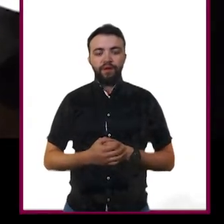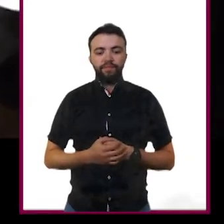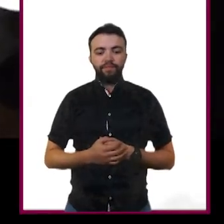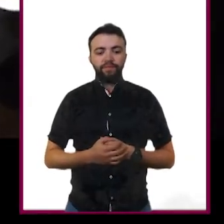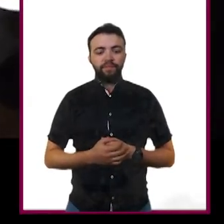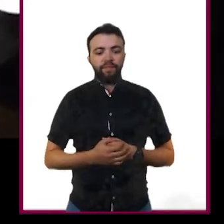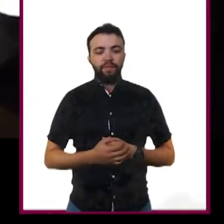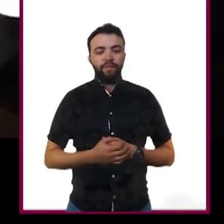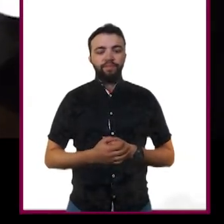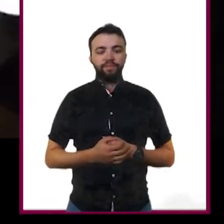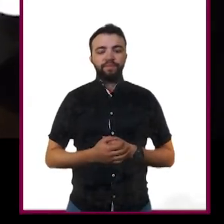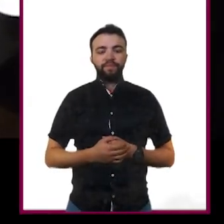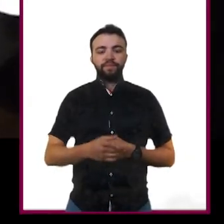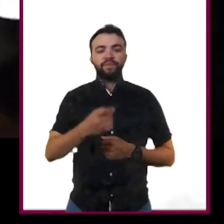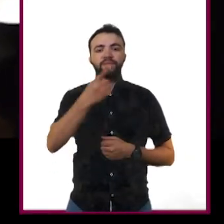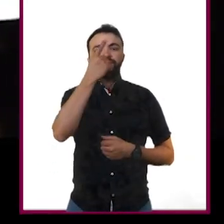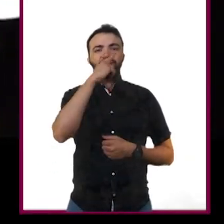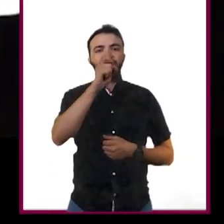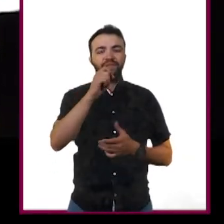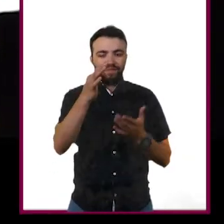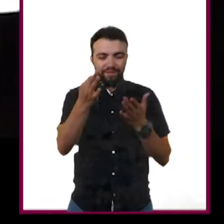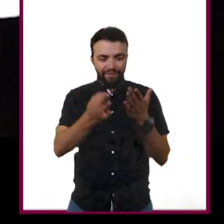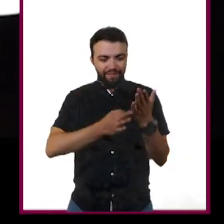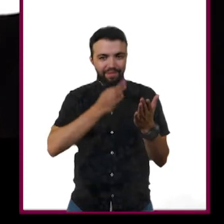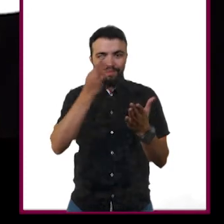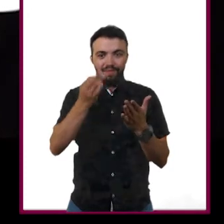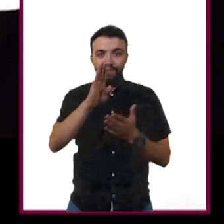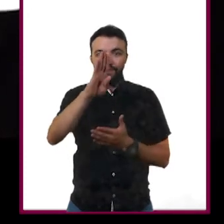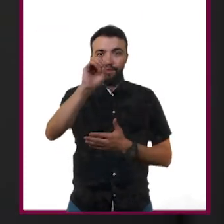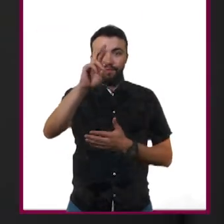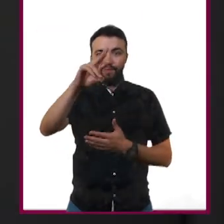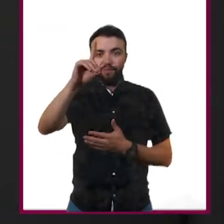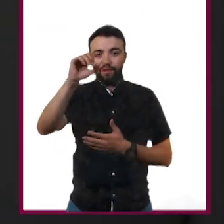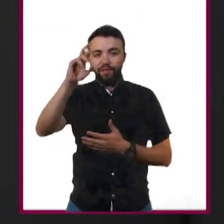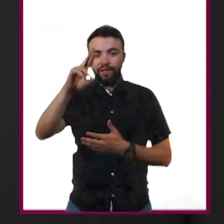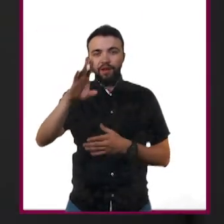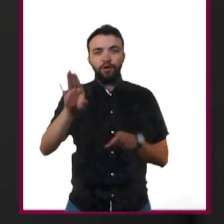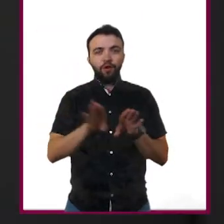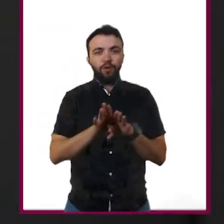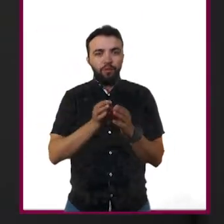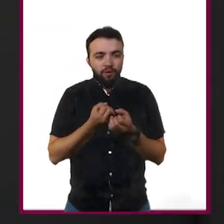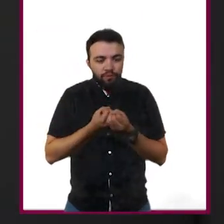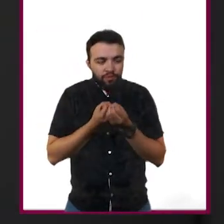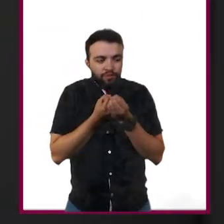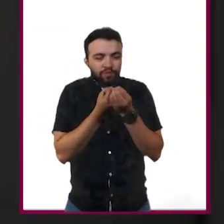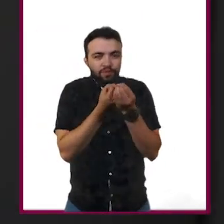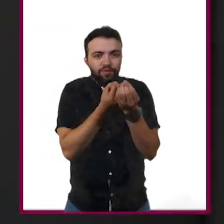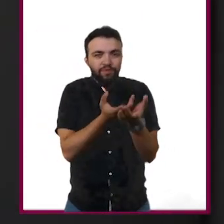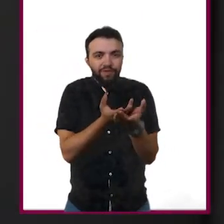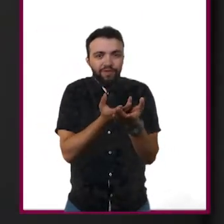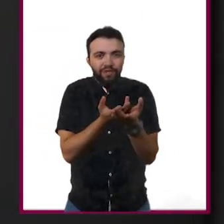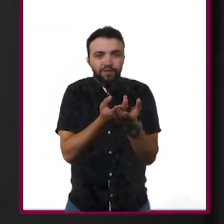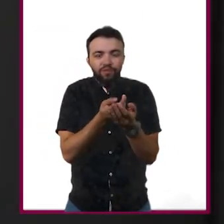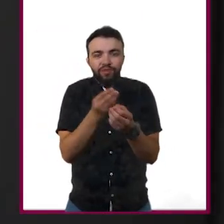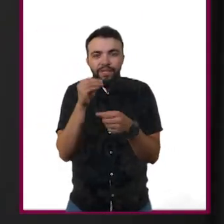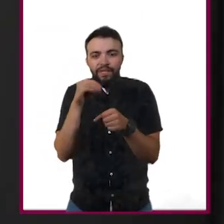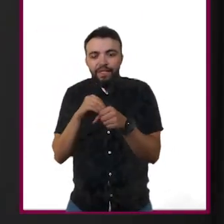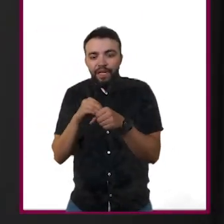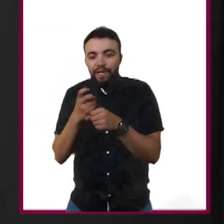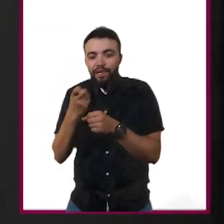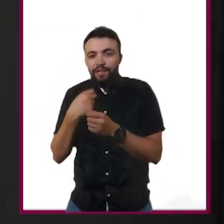Bordadora está programada para escuchar y bordar secretos y confesiones que la gente le susurra en los módulos confesionales.